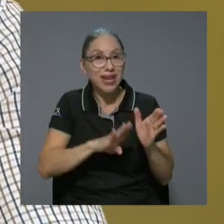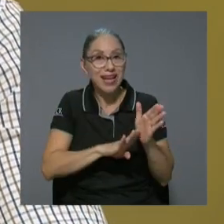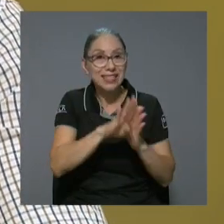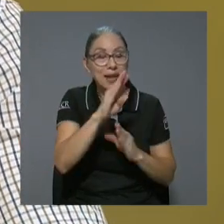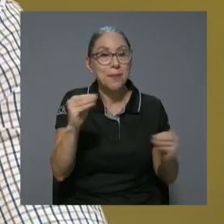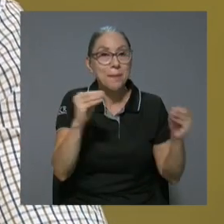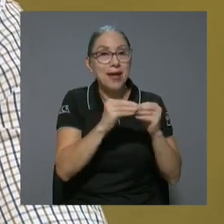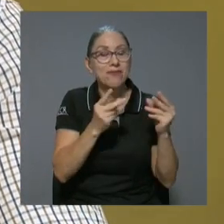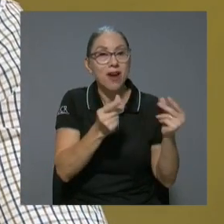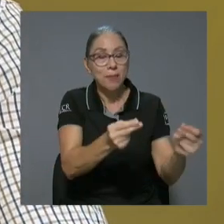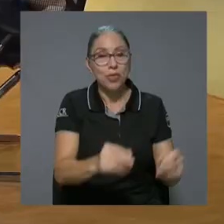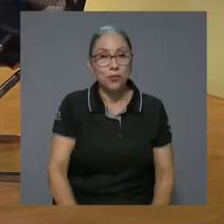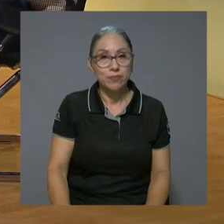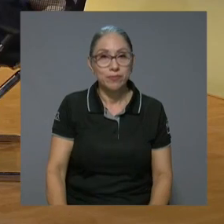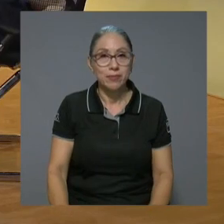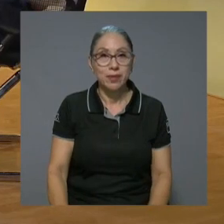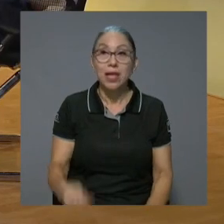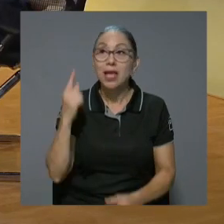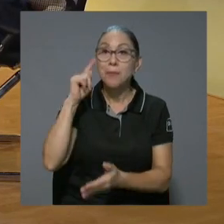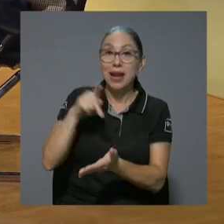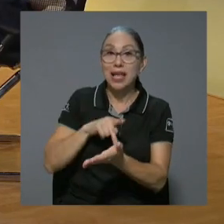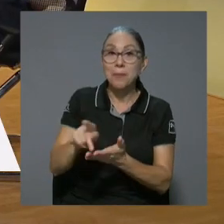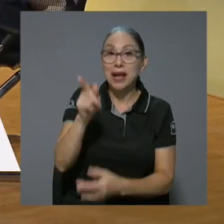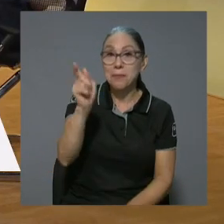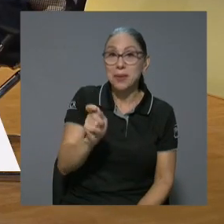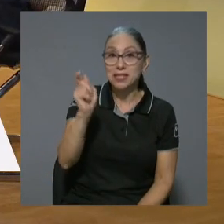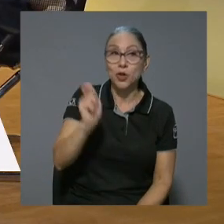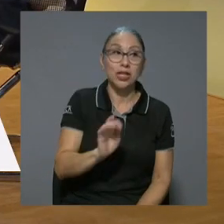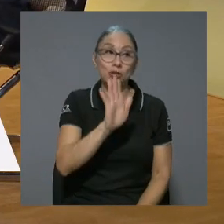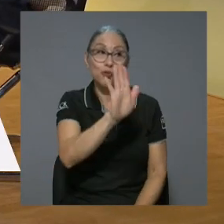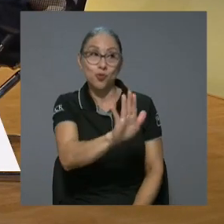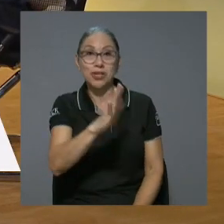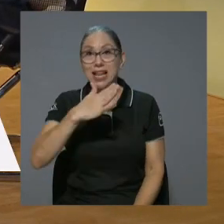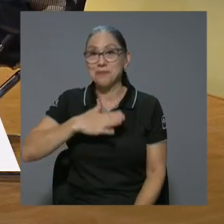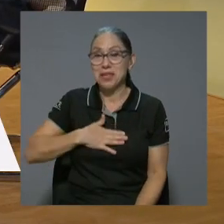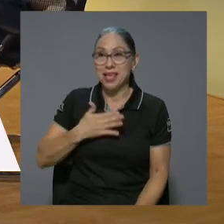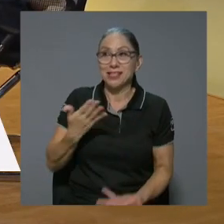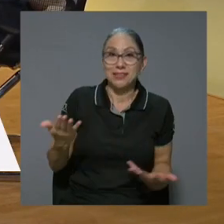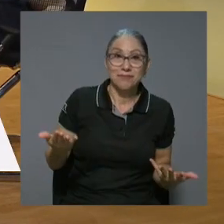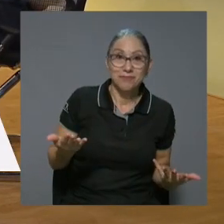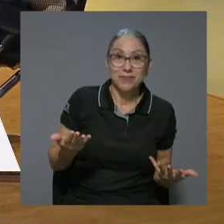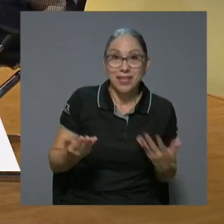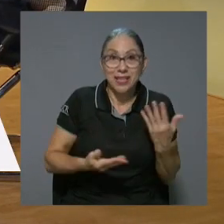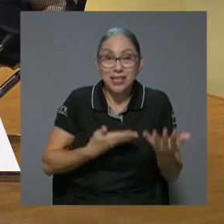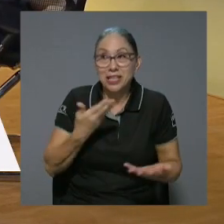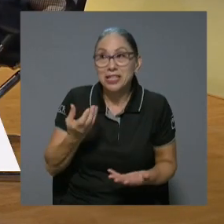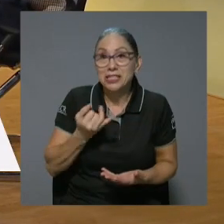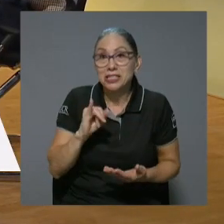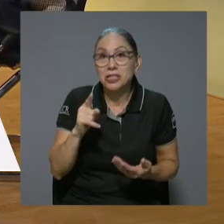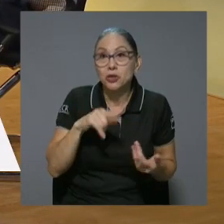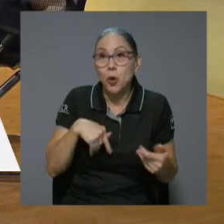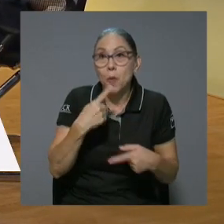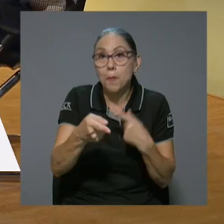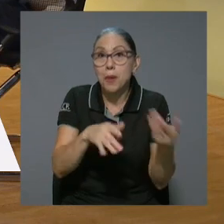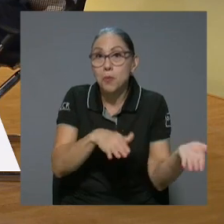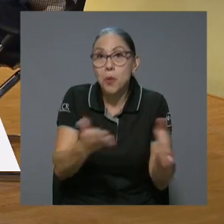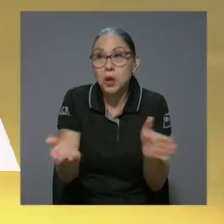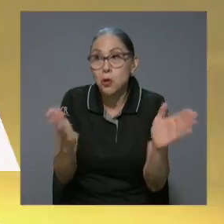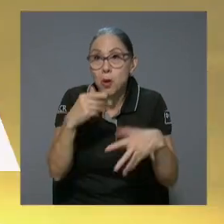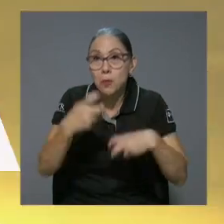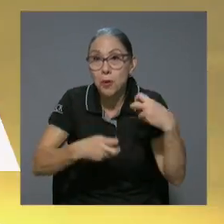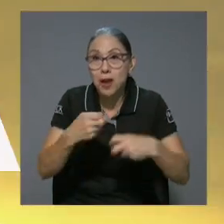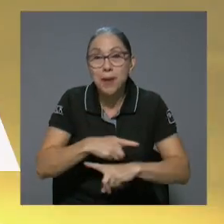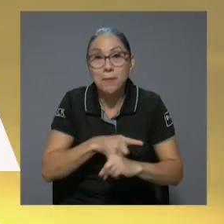que paguen las pensiones suyas, las mías. Sí, claro. Yo me muero un día de estos y mi pensión no es problema. Pero la de usted y la de